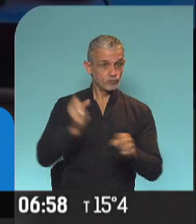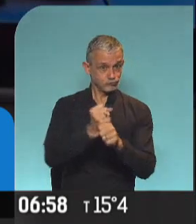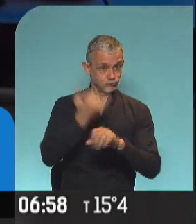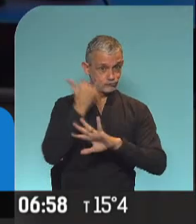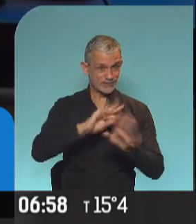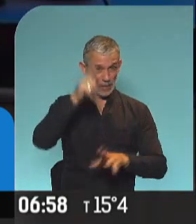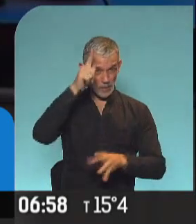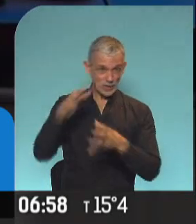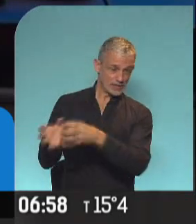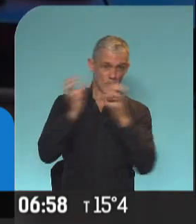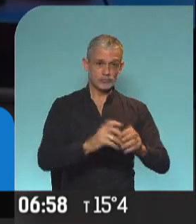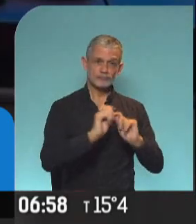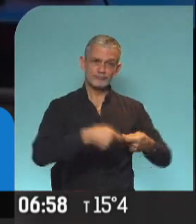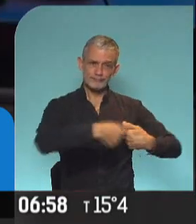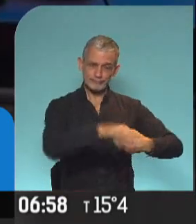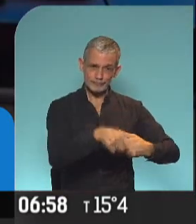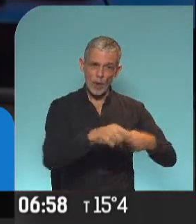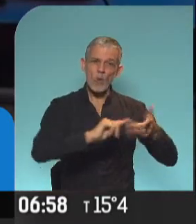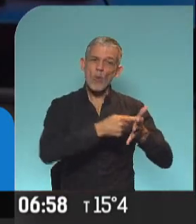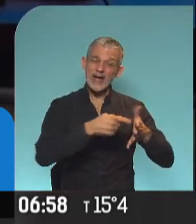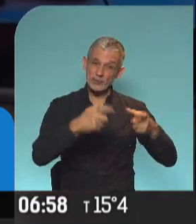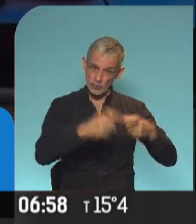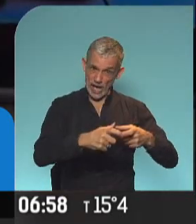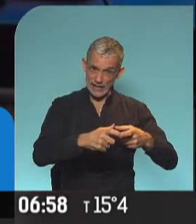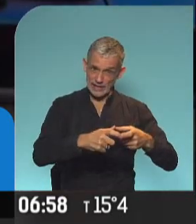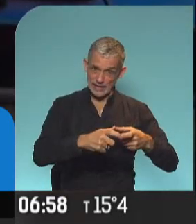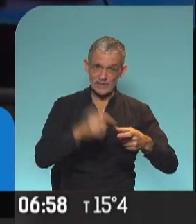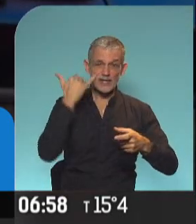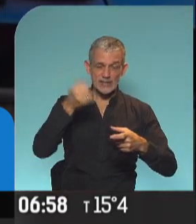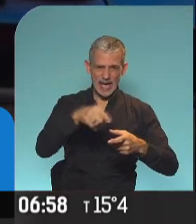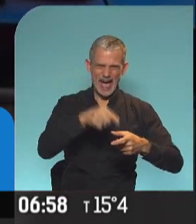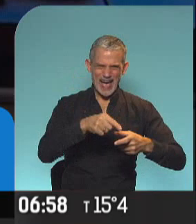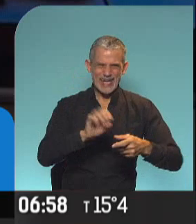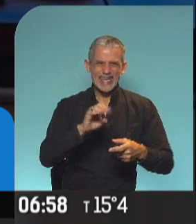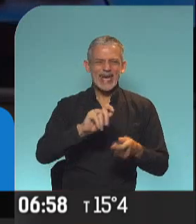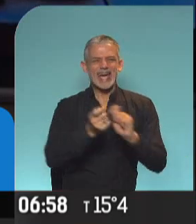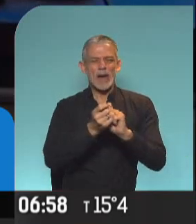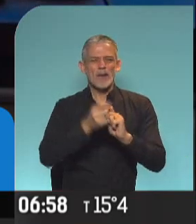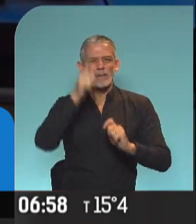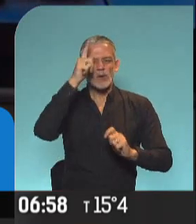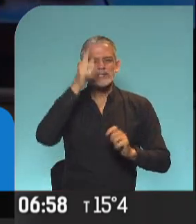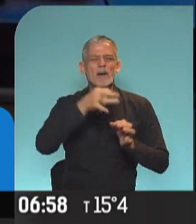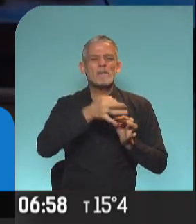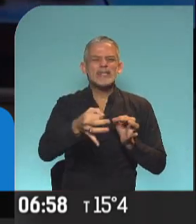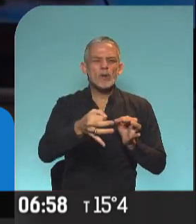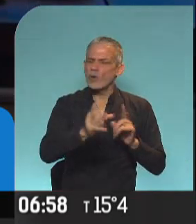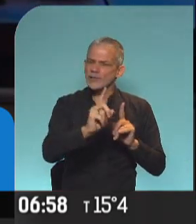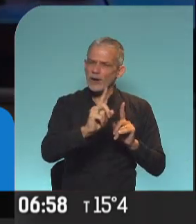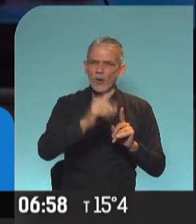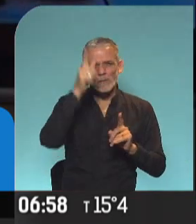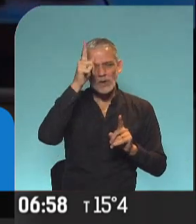Policía Federal a la órbita de la ciudad, de hecho ahí es cuando cambia la denominación de Policía Metropolitana a Policía de la